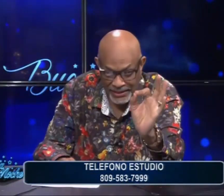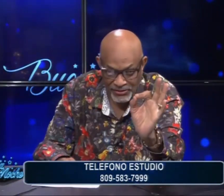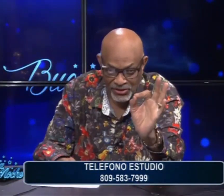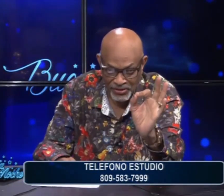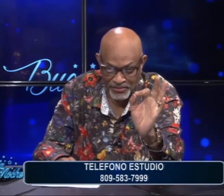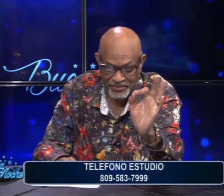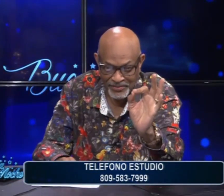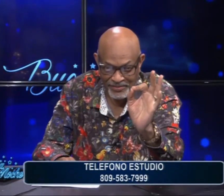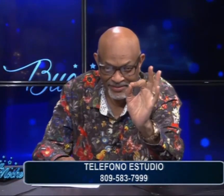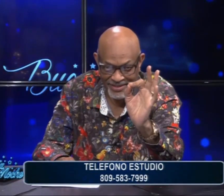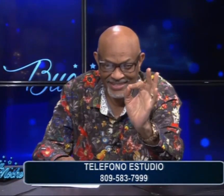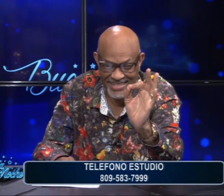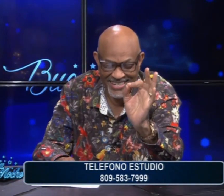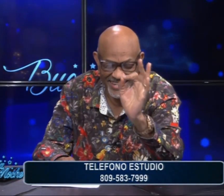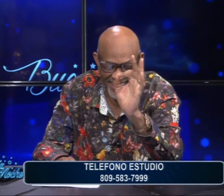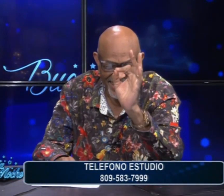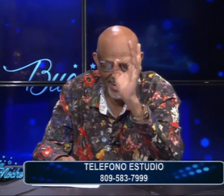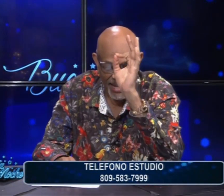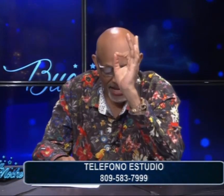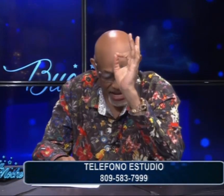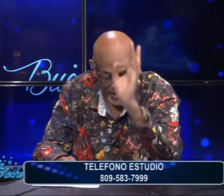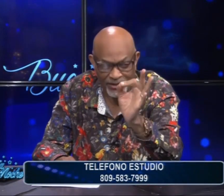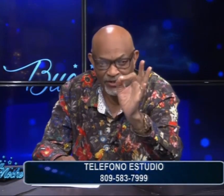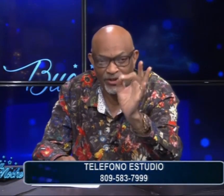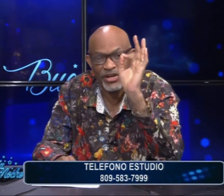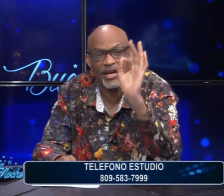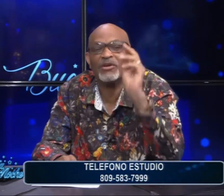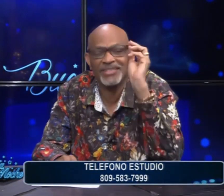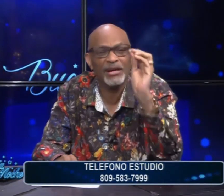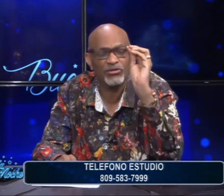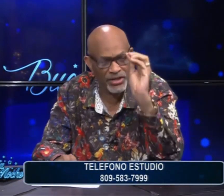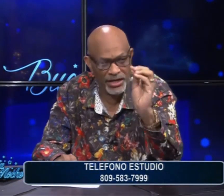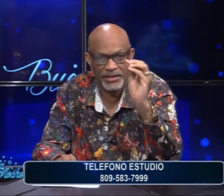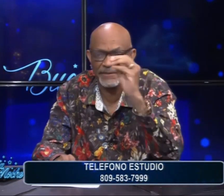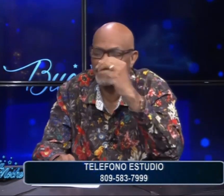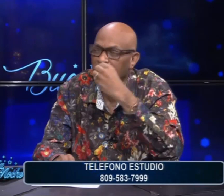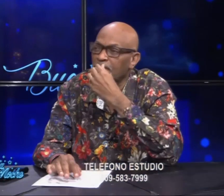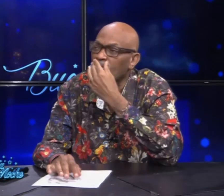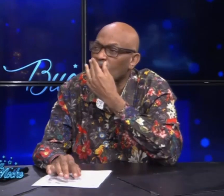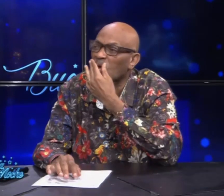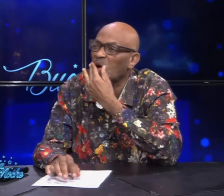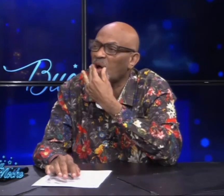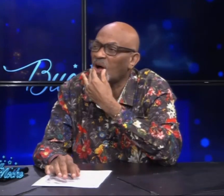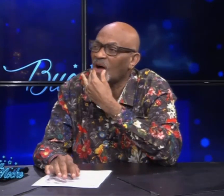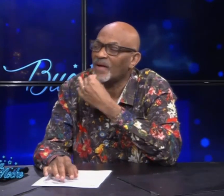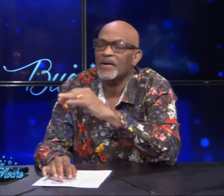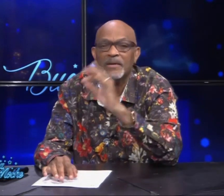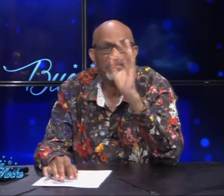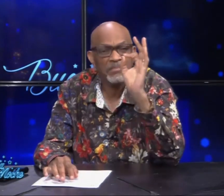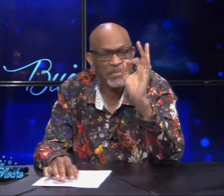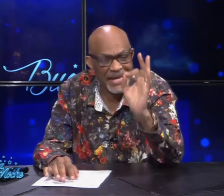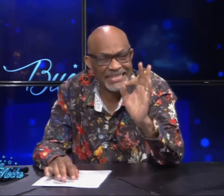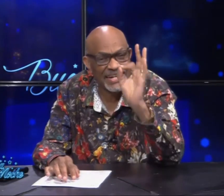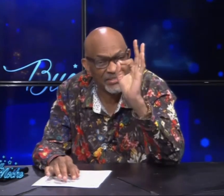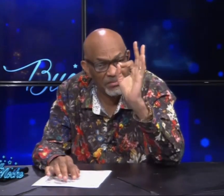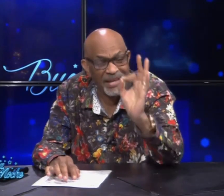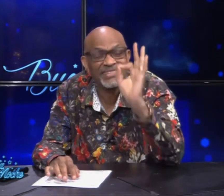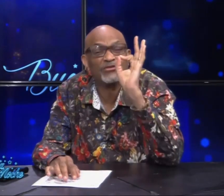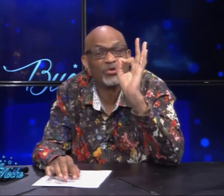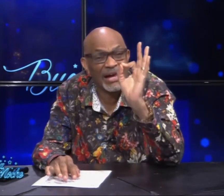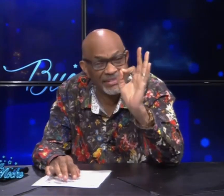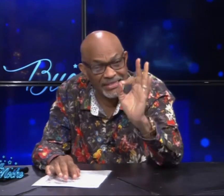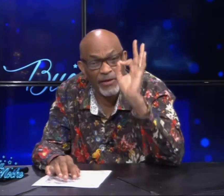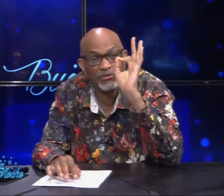atención atención quiero decir cliente mientras